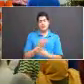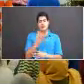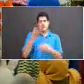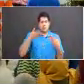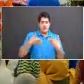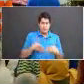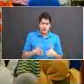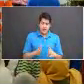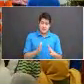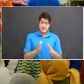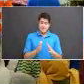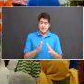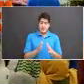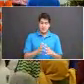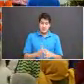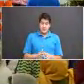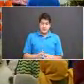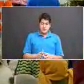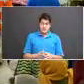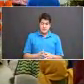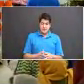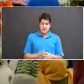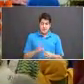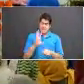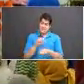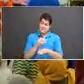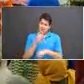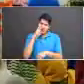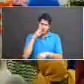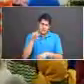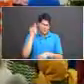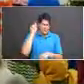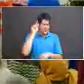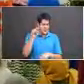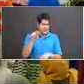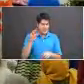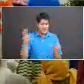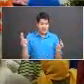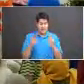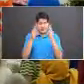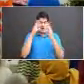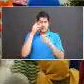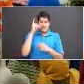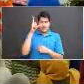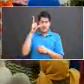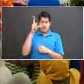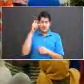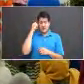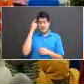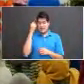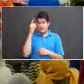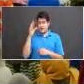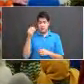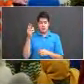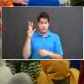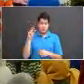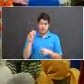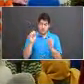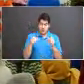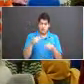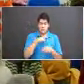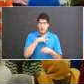nacimiento y dejándonos ver ese milagro, Señor. Entendemos que no puede ser